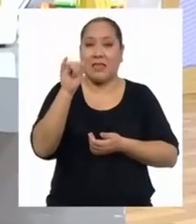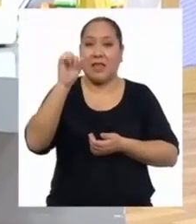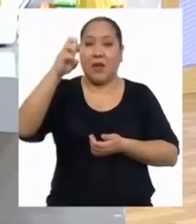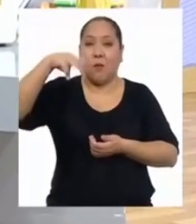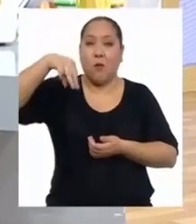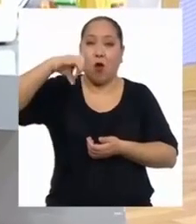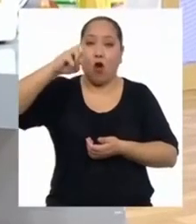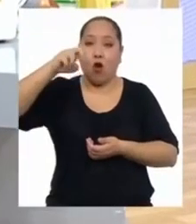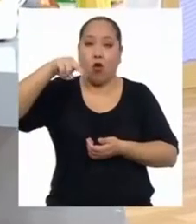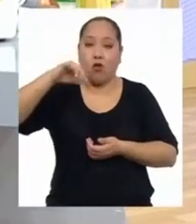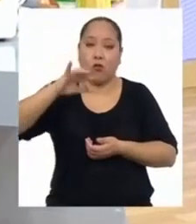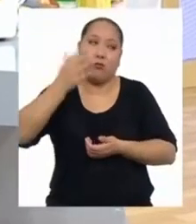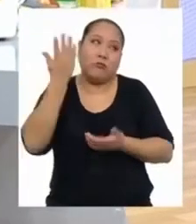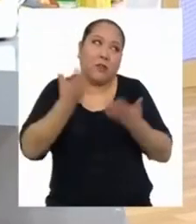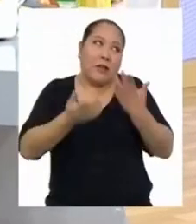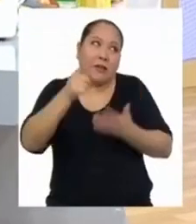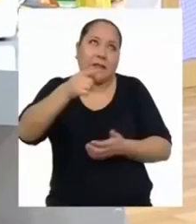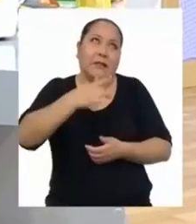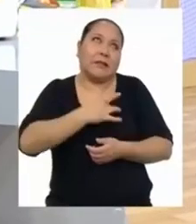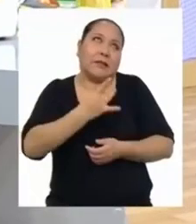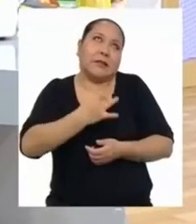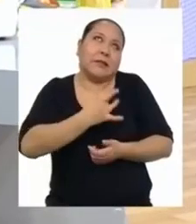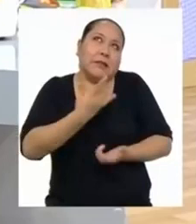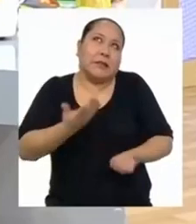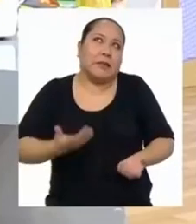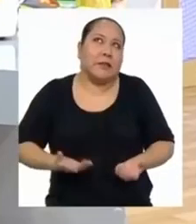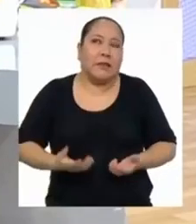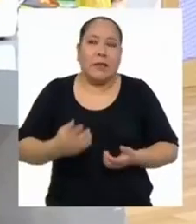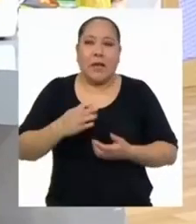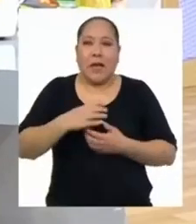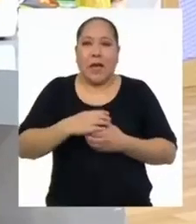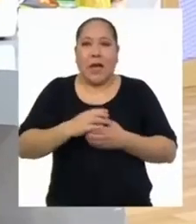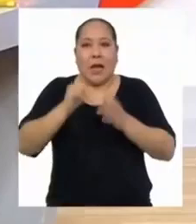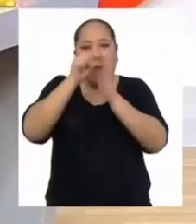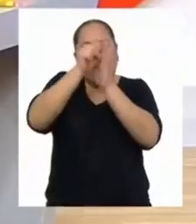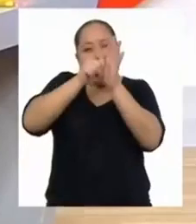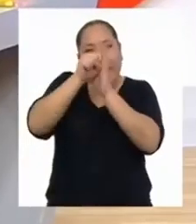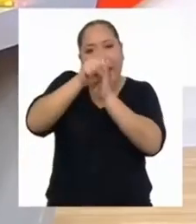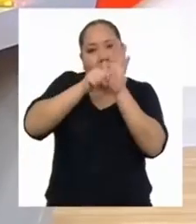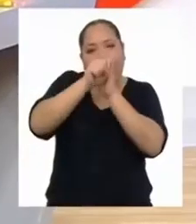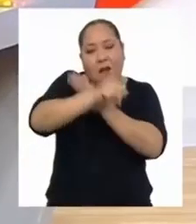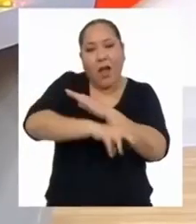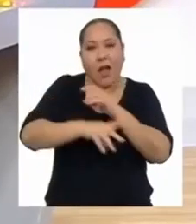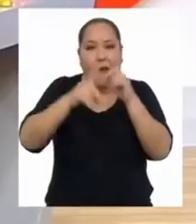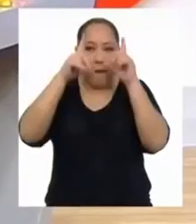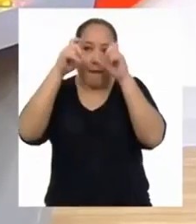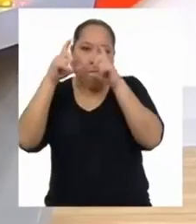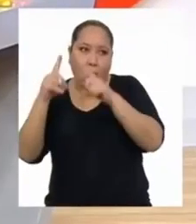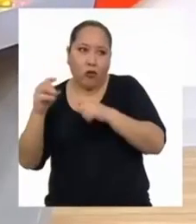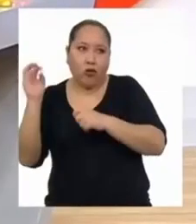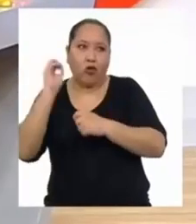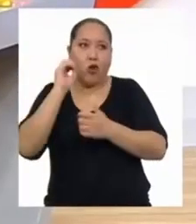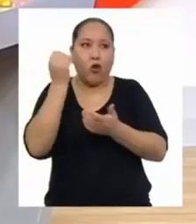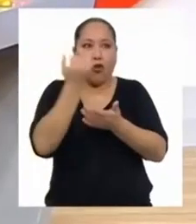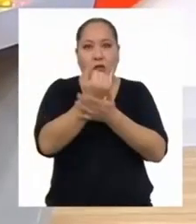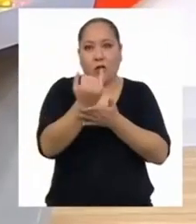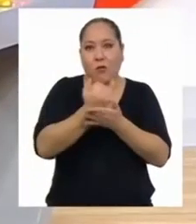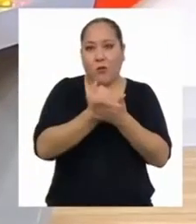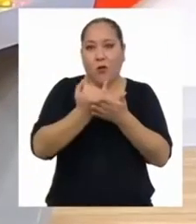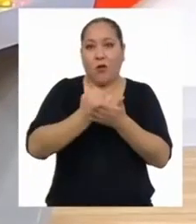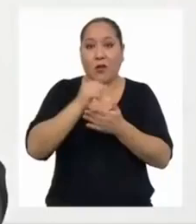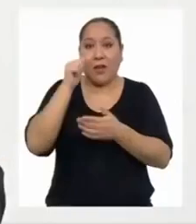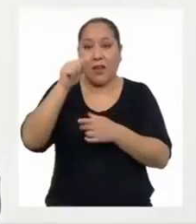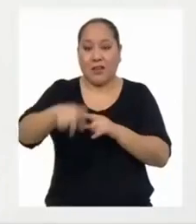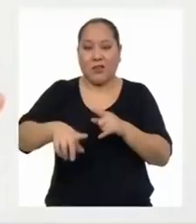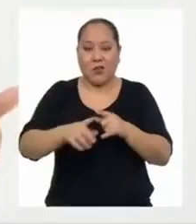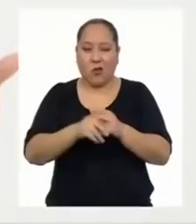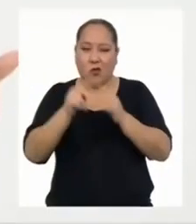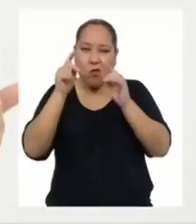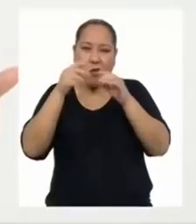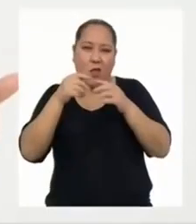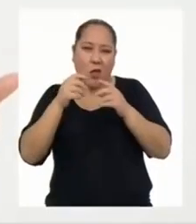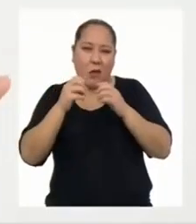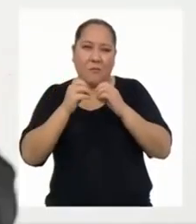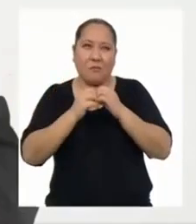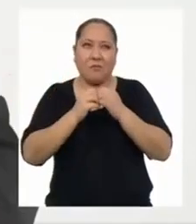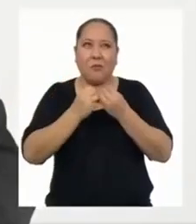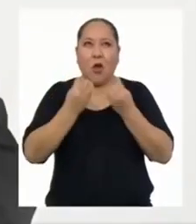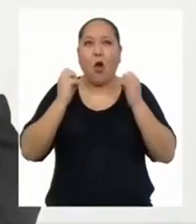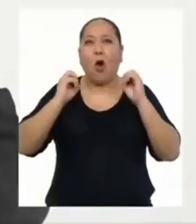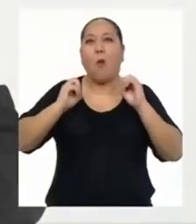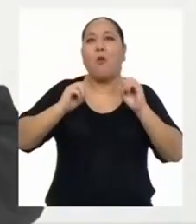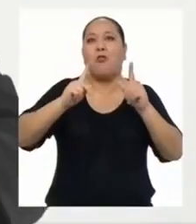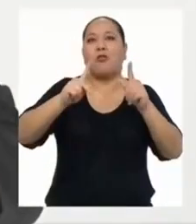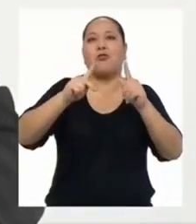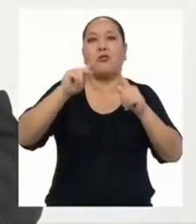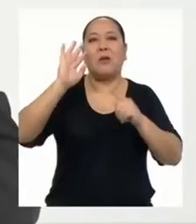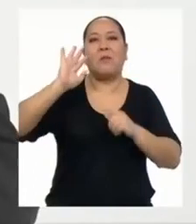inspirar después a grabar, tomar algunas fotos o hacer unos dibujos. Que sea una ventana para tu creatividad. Muy bien,